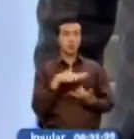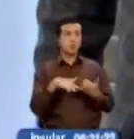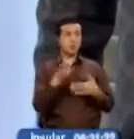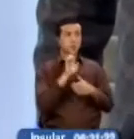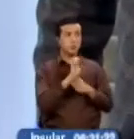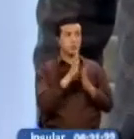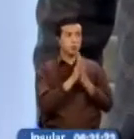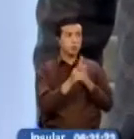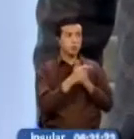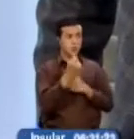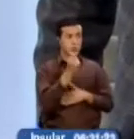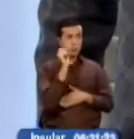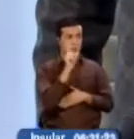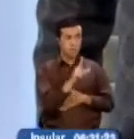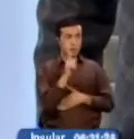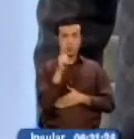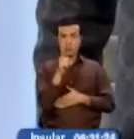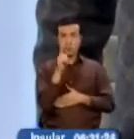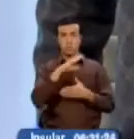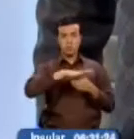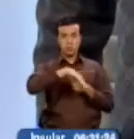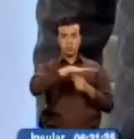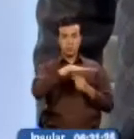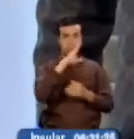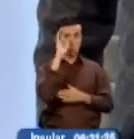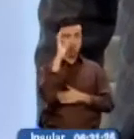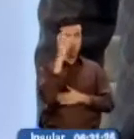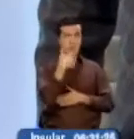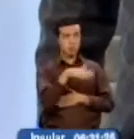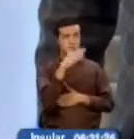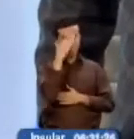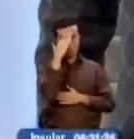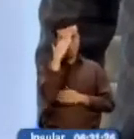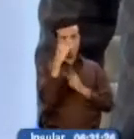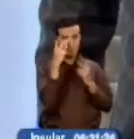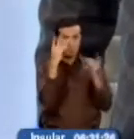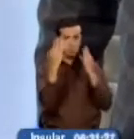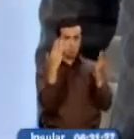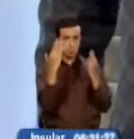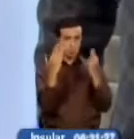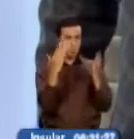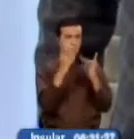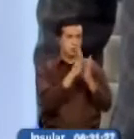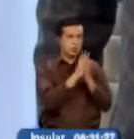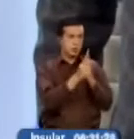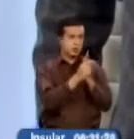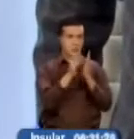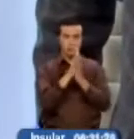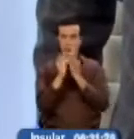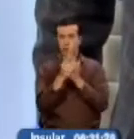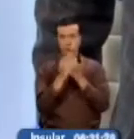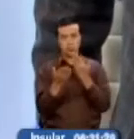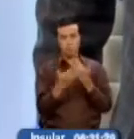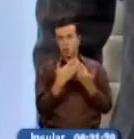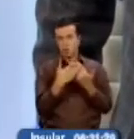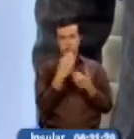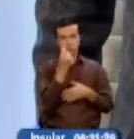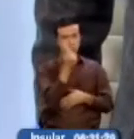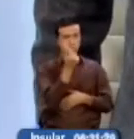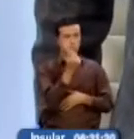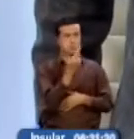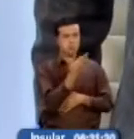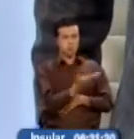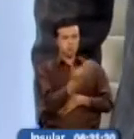caros en el ministro usted fue embajador en colombia existencia puede hacer un análisis comparativo muy sencillo entre los precios